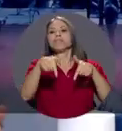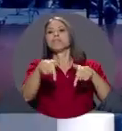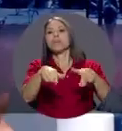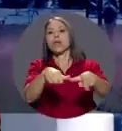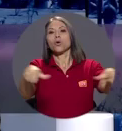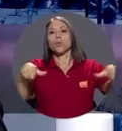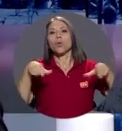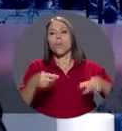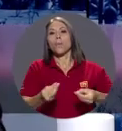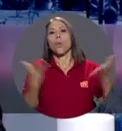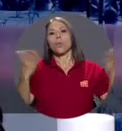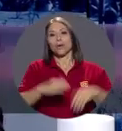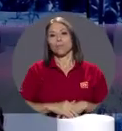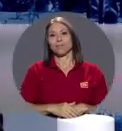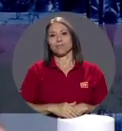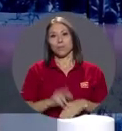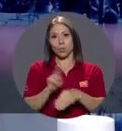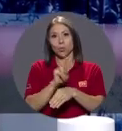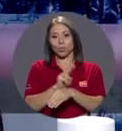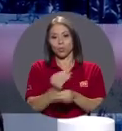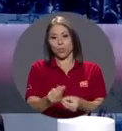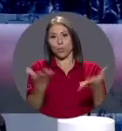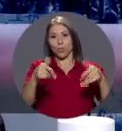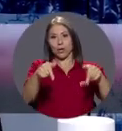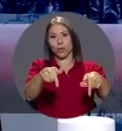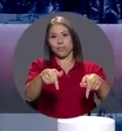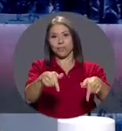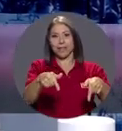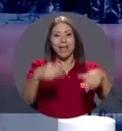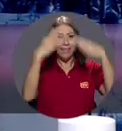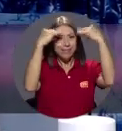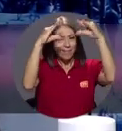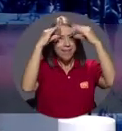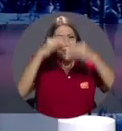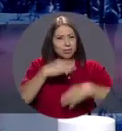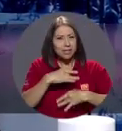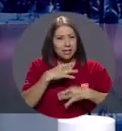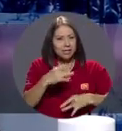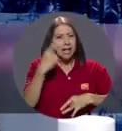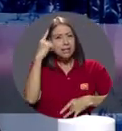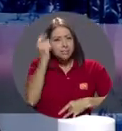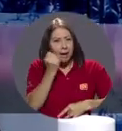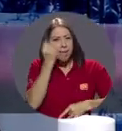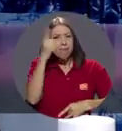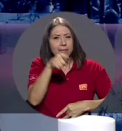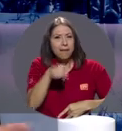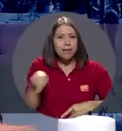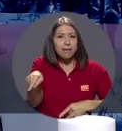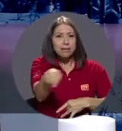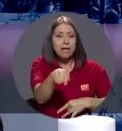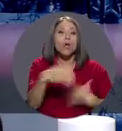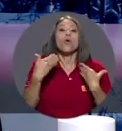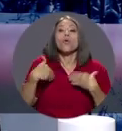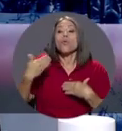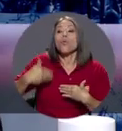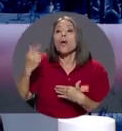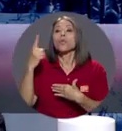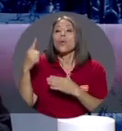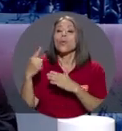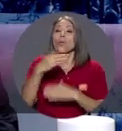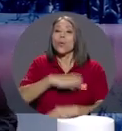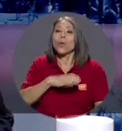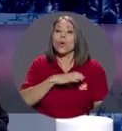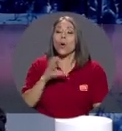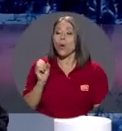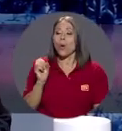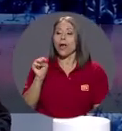público, el espacio de uso público. Datos interesantes que nos ayudan a entender una ciudad sostenible, cuando un indicador de la OMS habla de